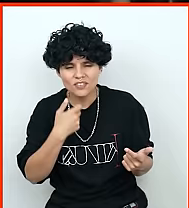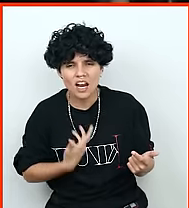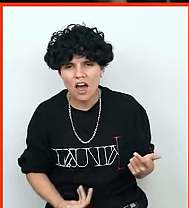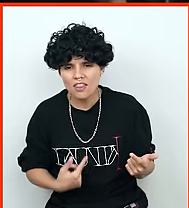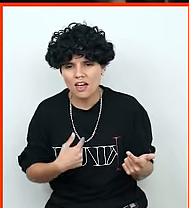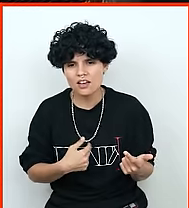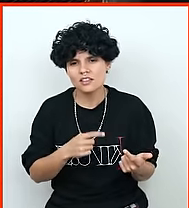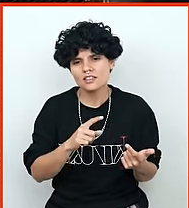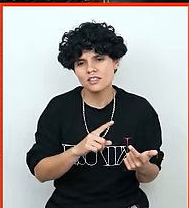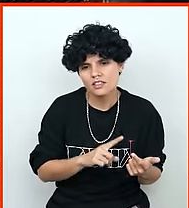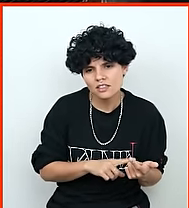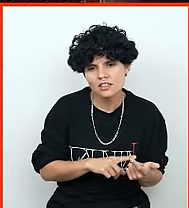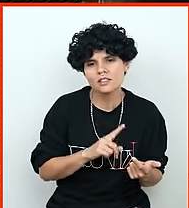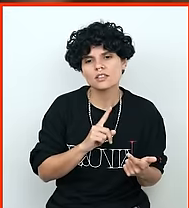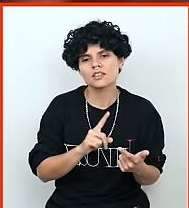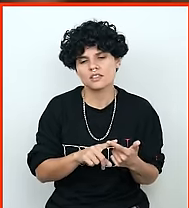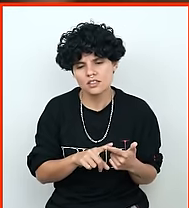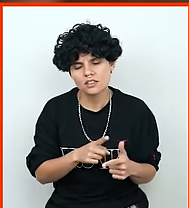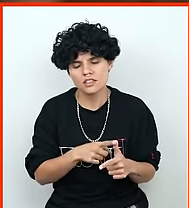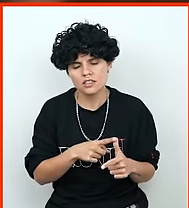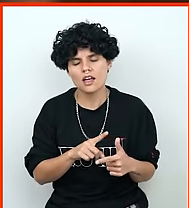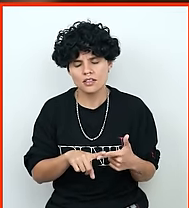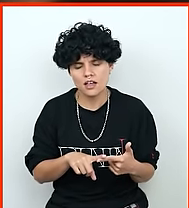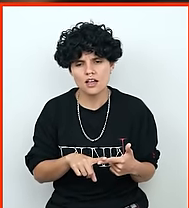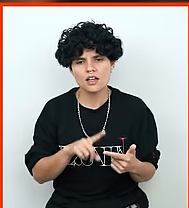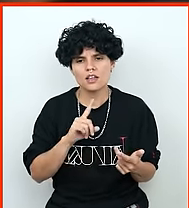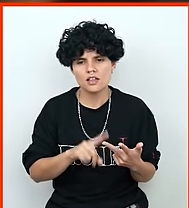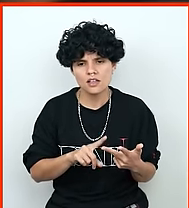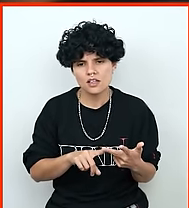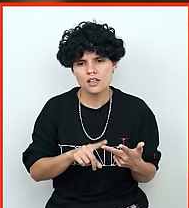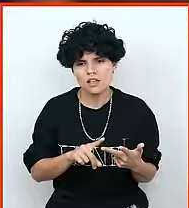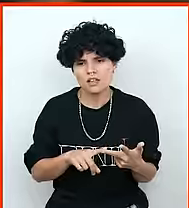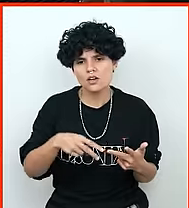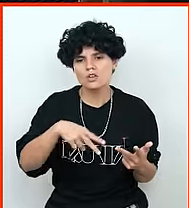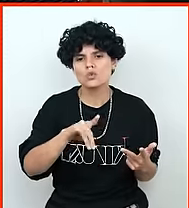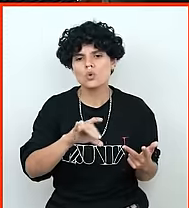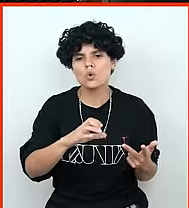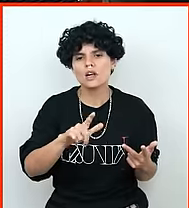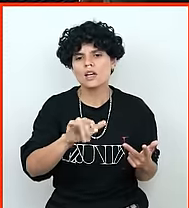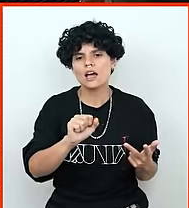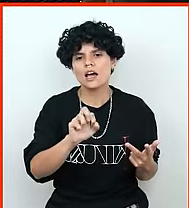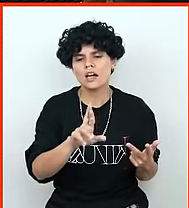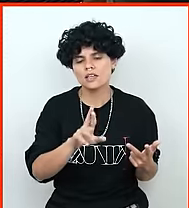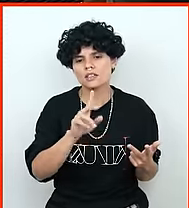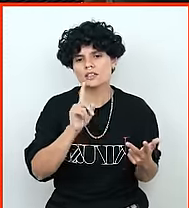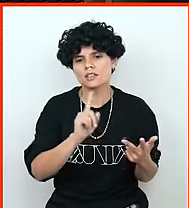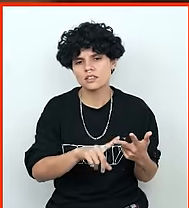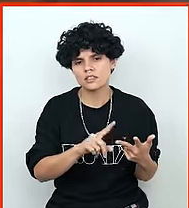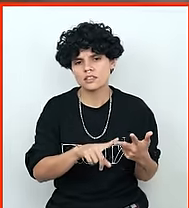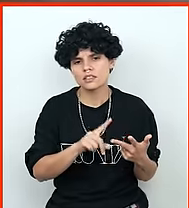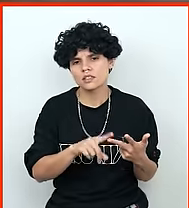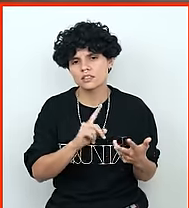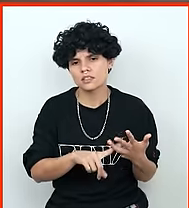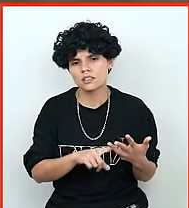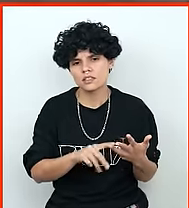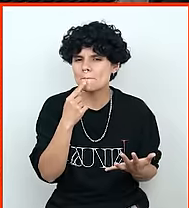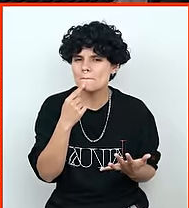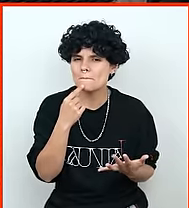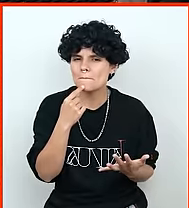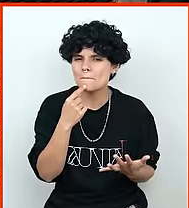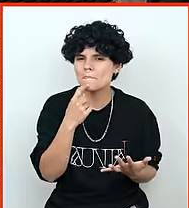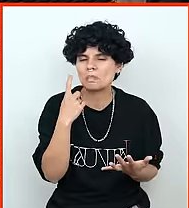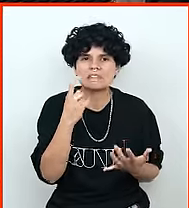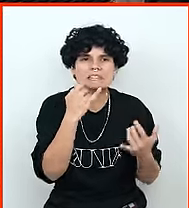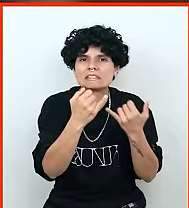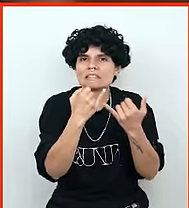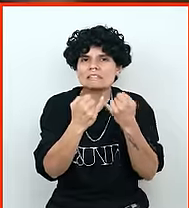sea, mi percepción nomás. Metería a la Rayo, metería al Promabro, metería al Nuclear, al Pumpinuc, metería... Ay,